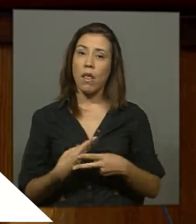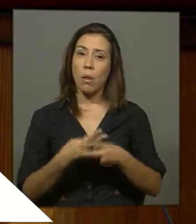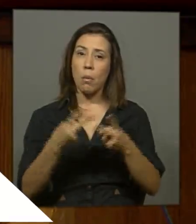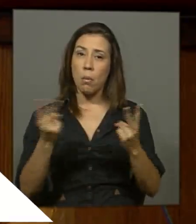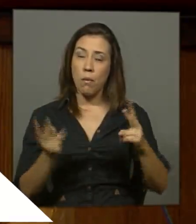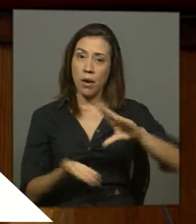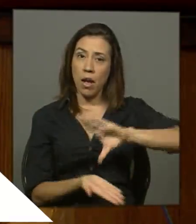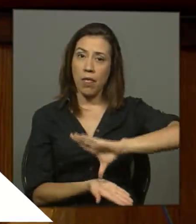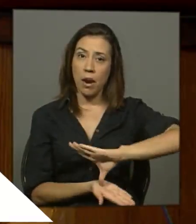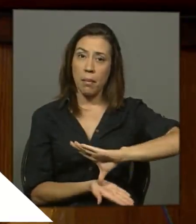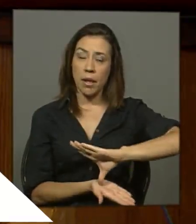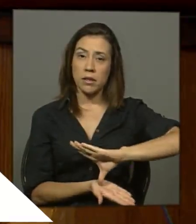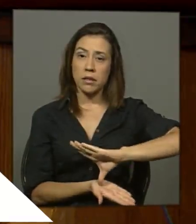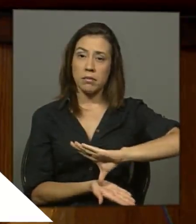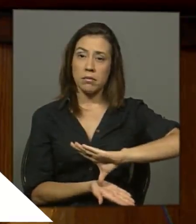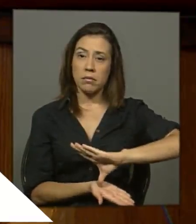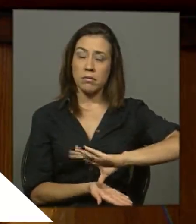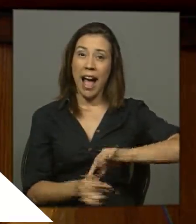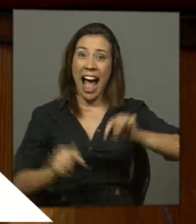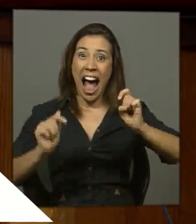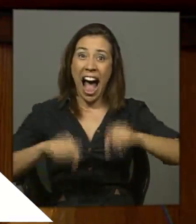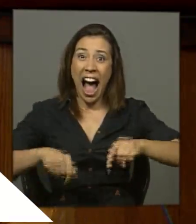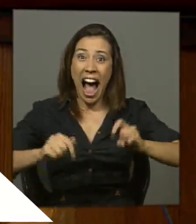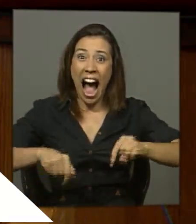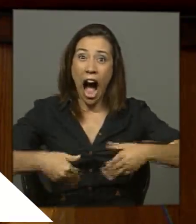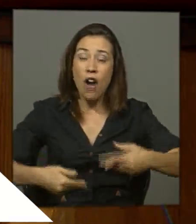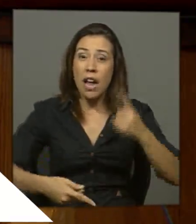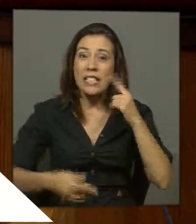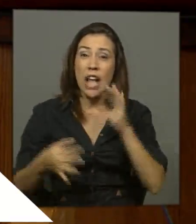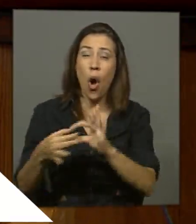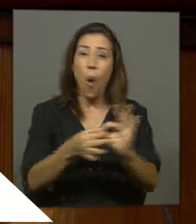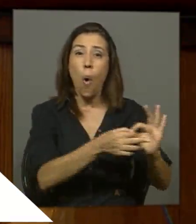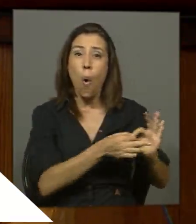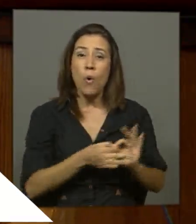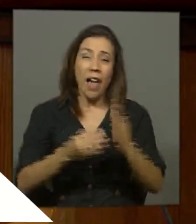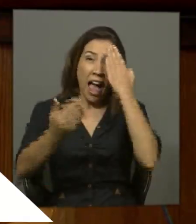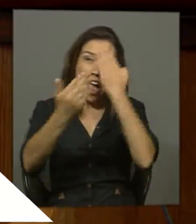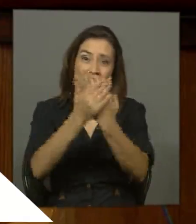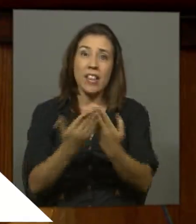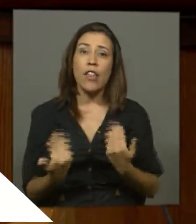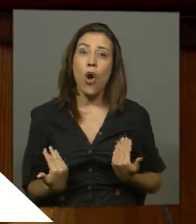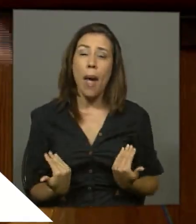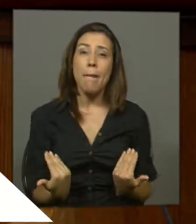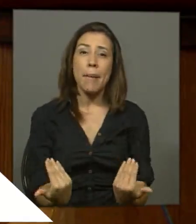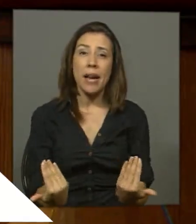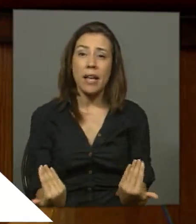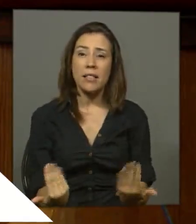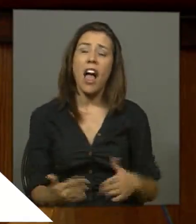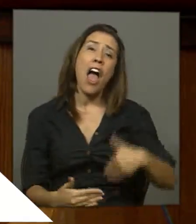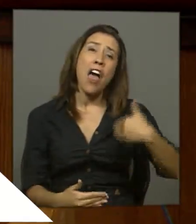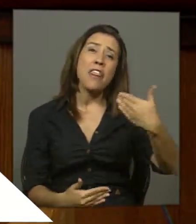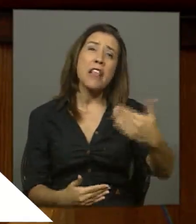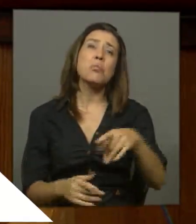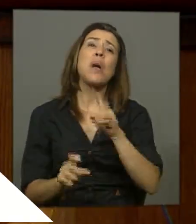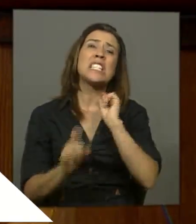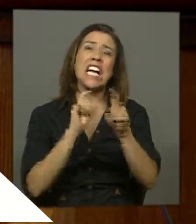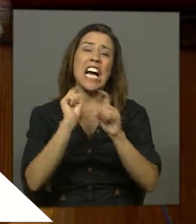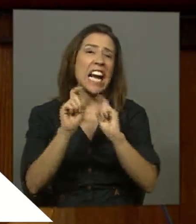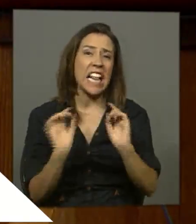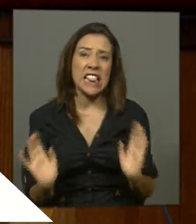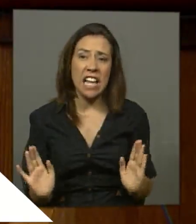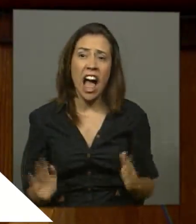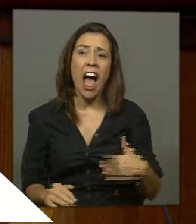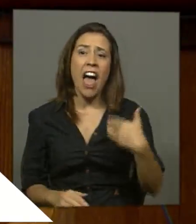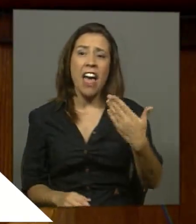de este país que en este minuto estén unidas enfrentando la emergencia después vendrá la crítica